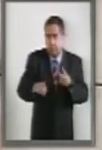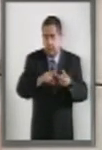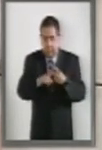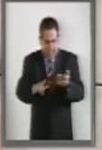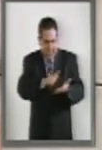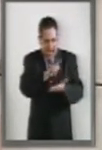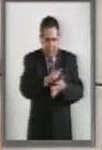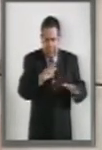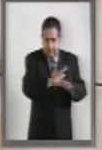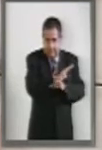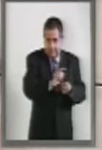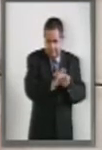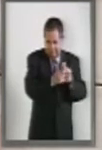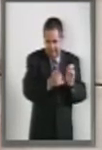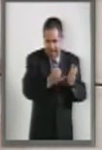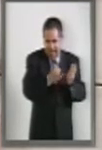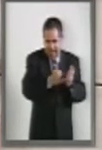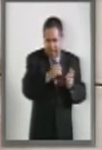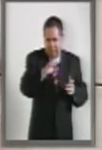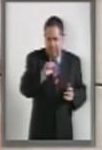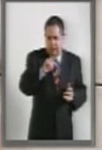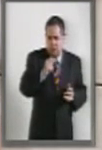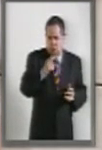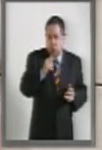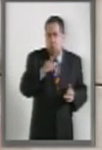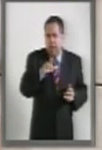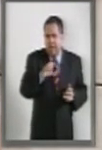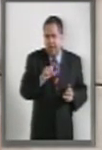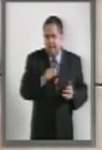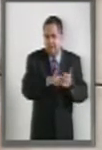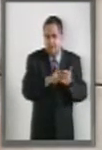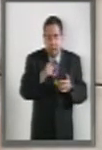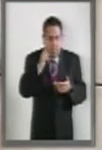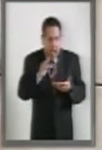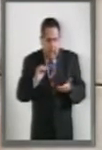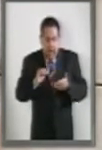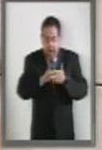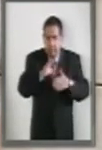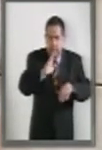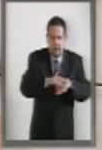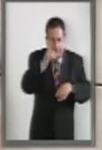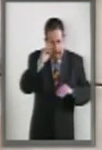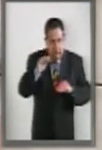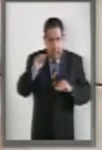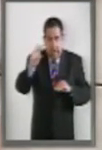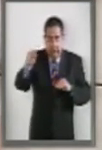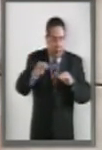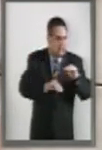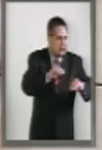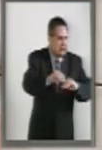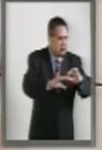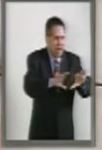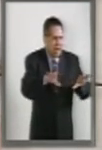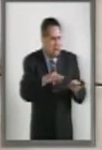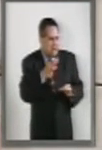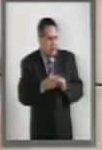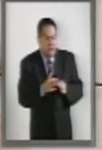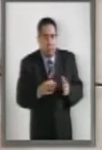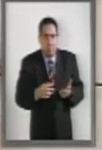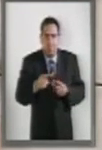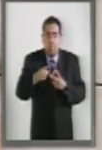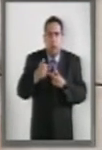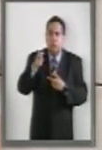estructurales y la reforma hacendaria con un estímulo adicional que les permitiera implementarse de manera adecuada. Esas